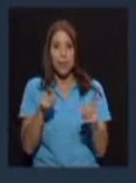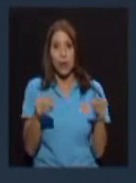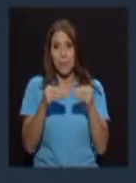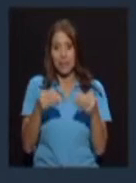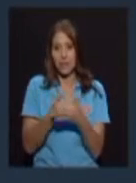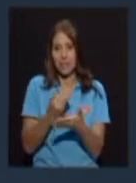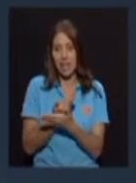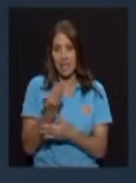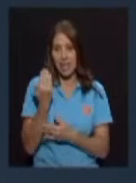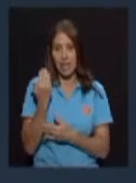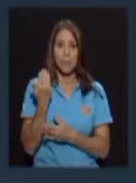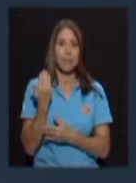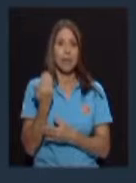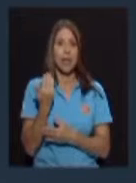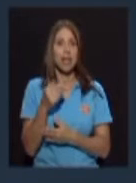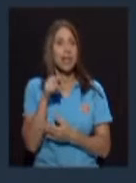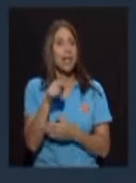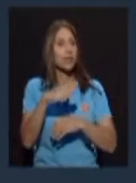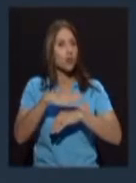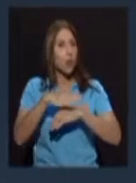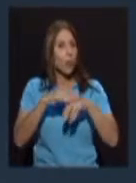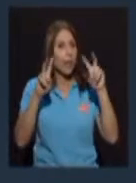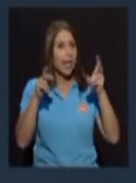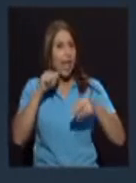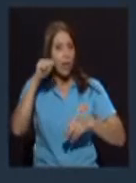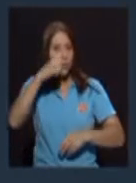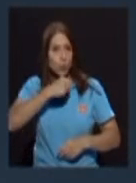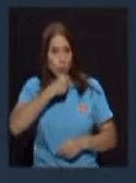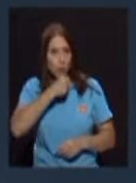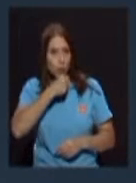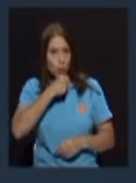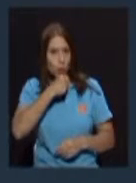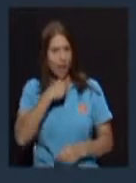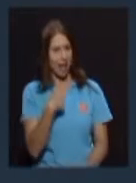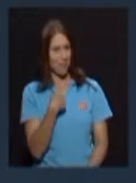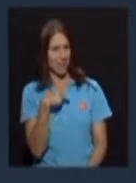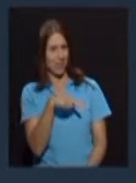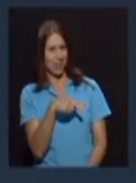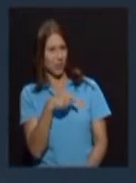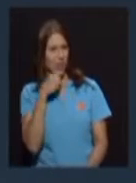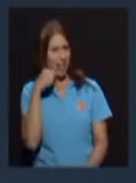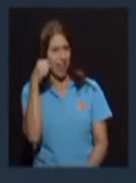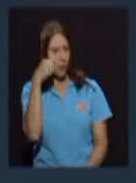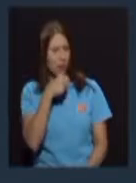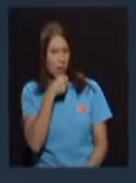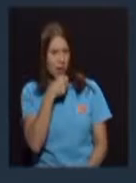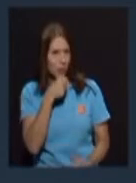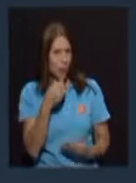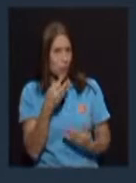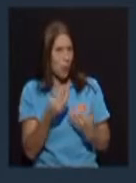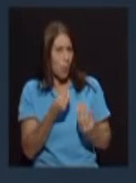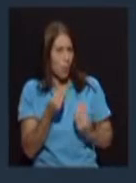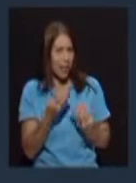disponible, que es sobre el adulto mayor. A mí eso del adulto mayor como que me cae, como